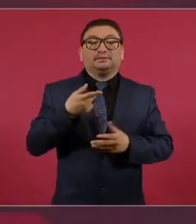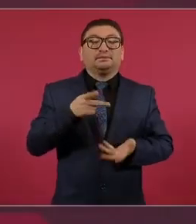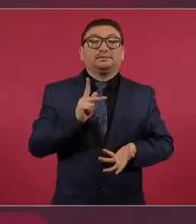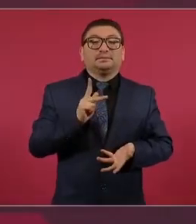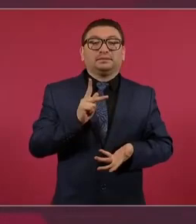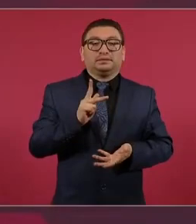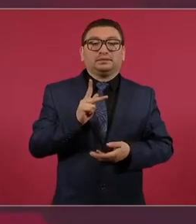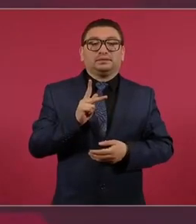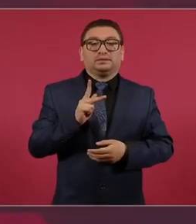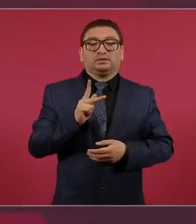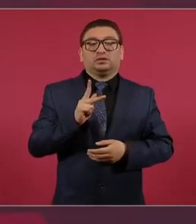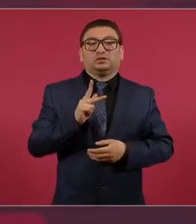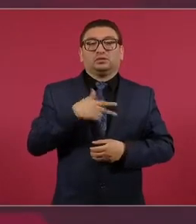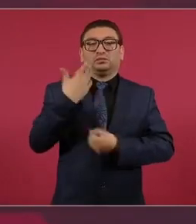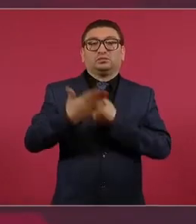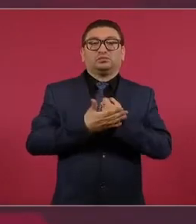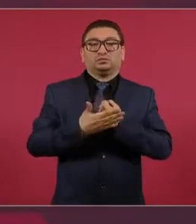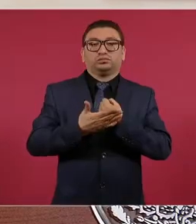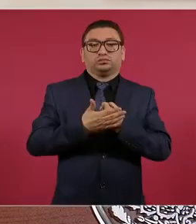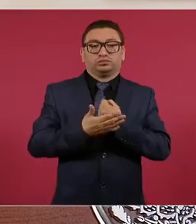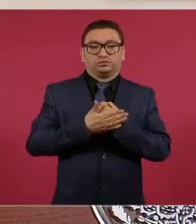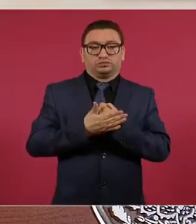pero es